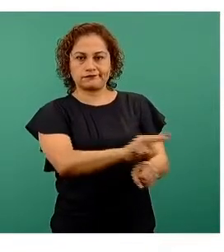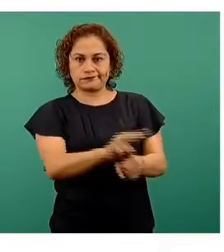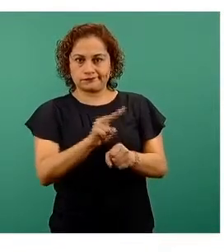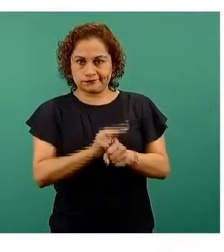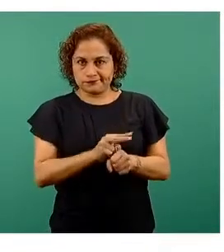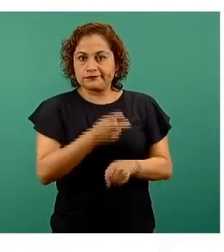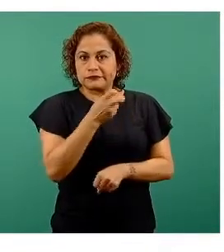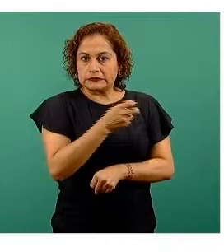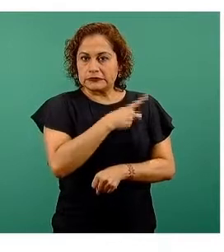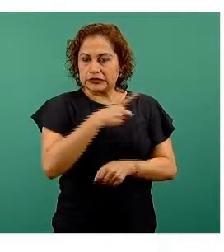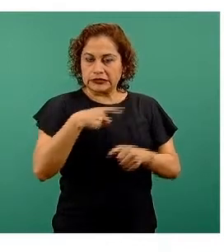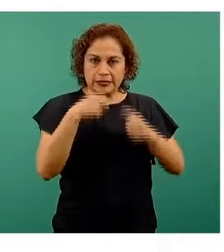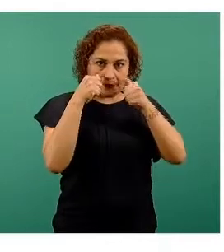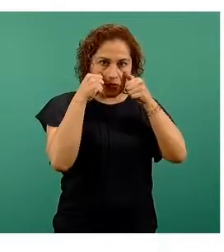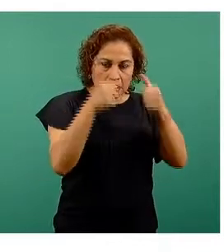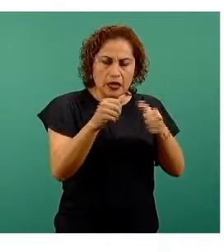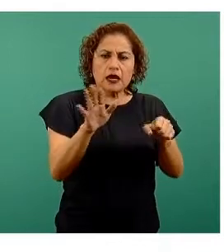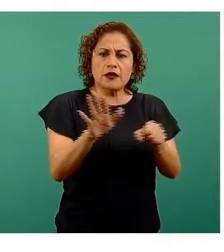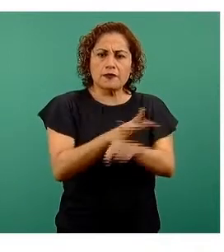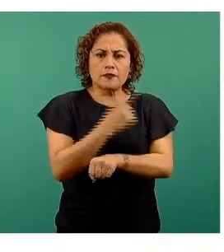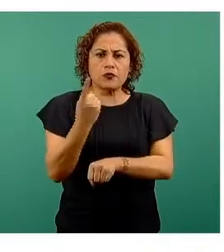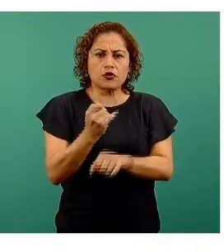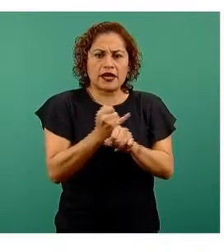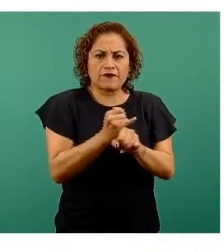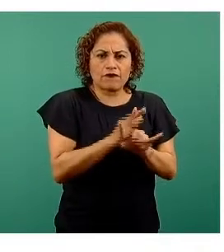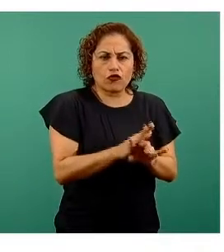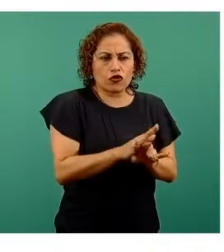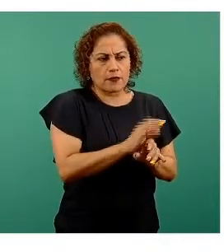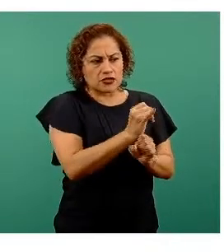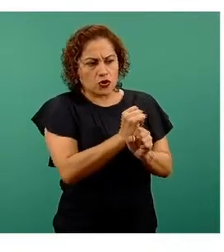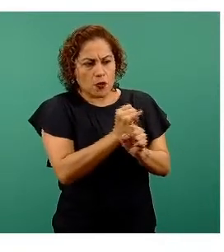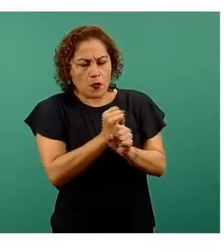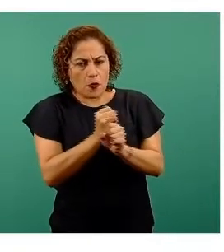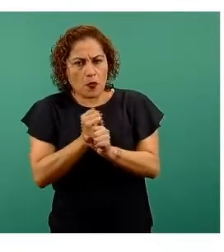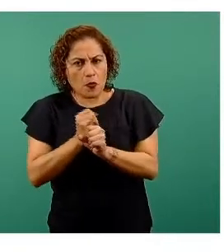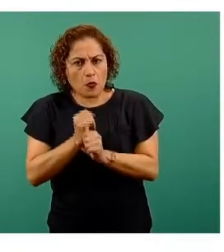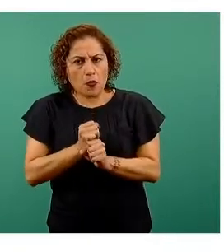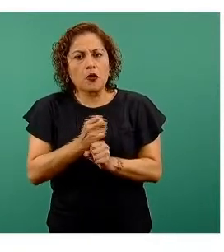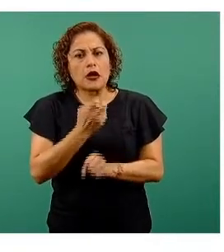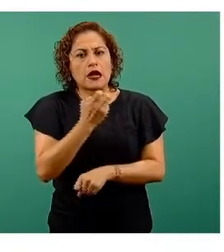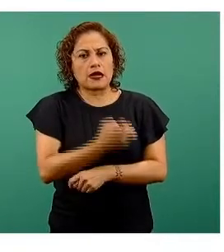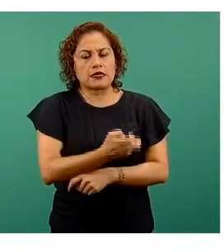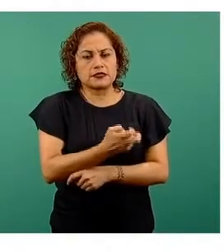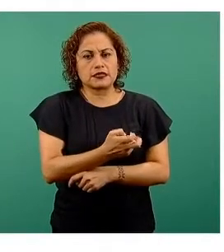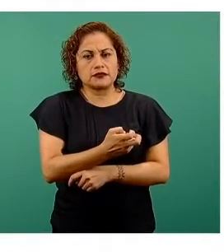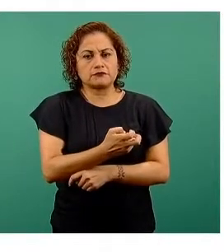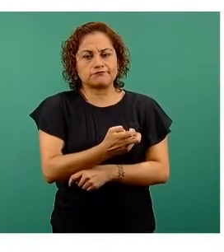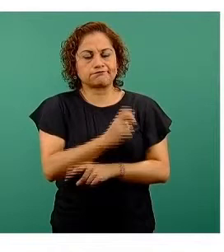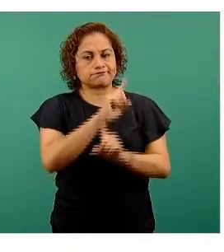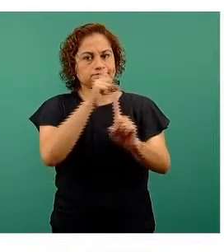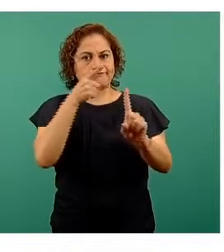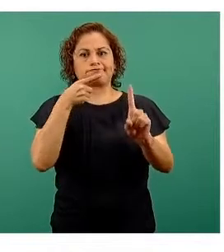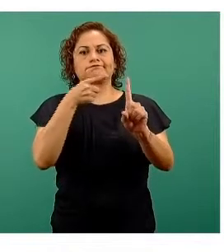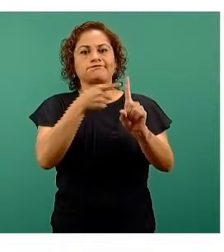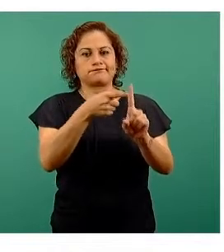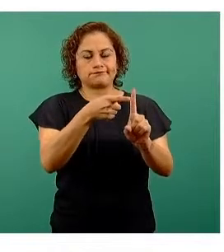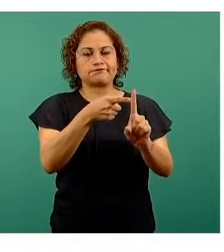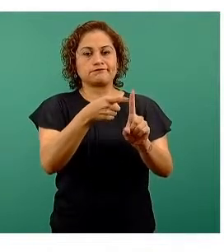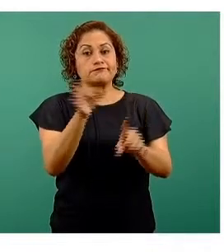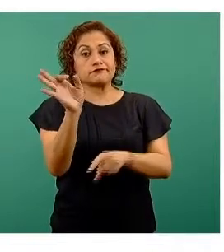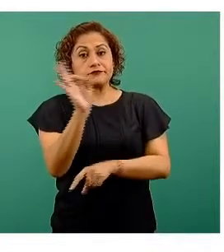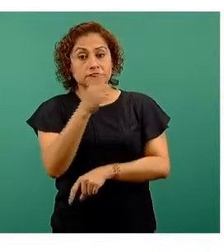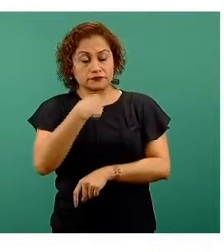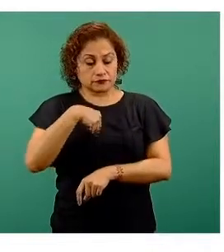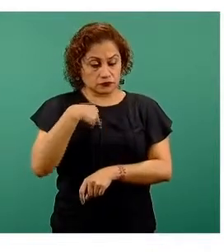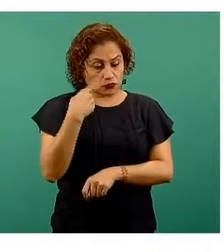el seguimiento y la información que se está teniendo sobre ellas precisamente es y está enfocada a poder